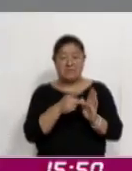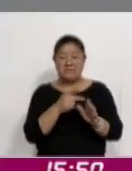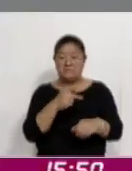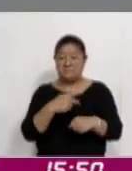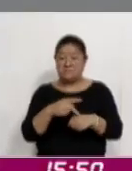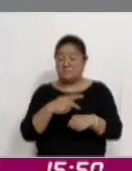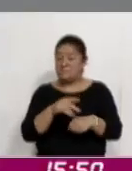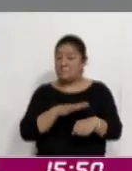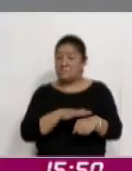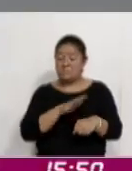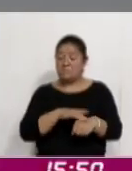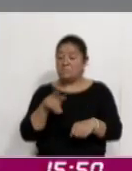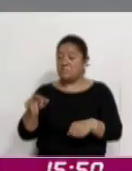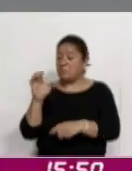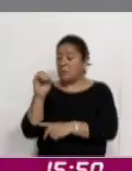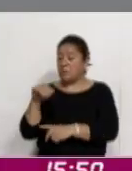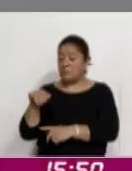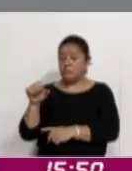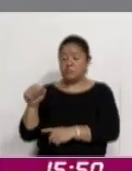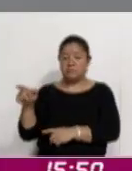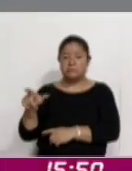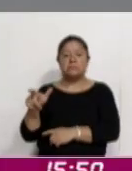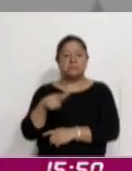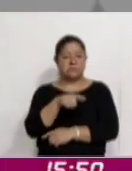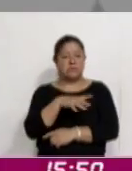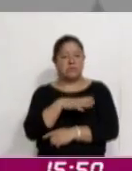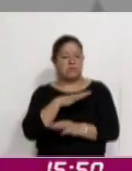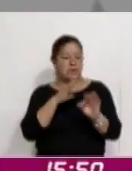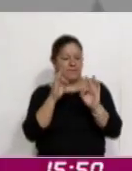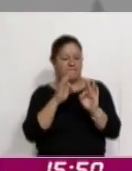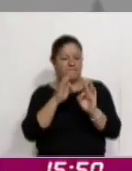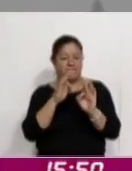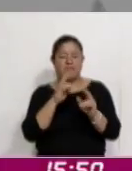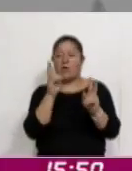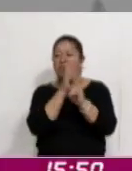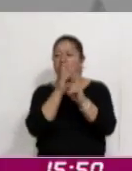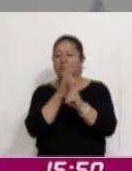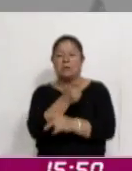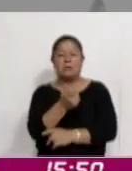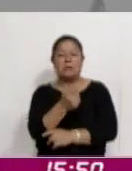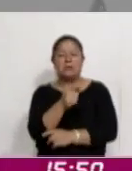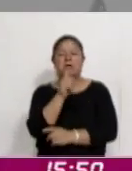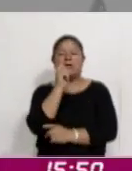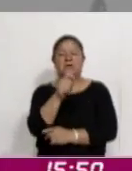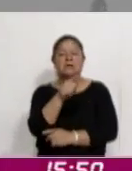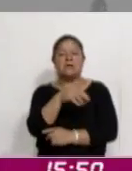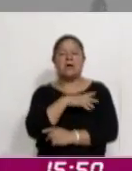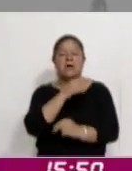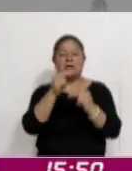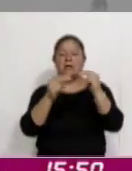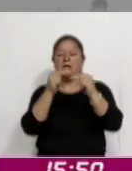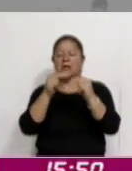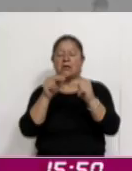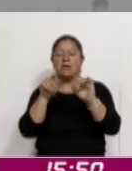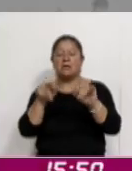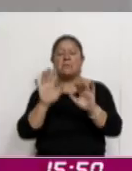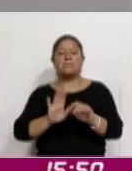Mundial de la Salud. Las temperaturas frías y el débil viento hacen que los contaminantes queden atrapados en el aire.